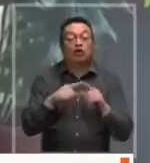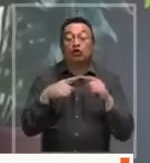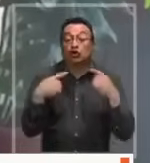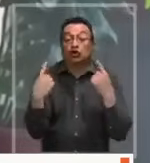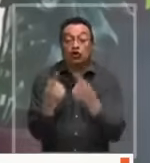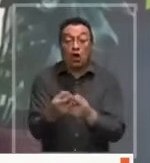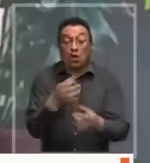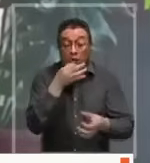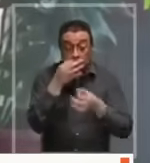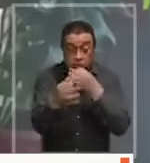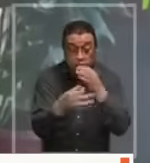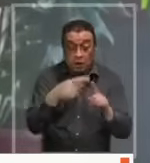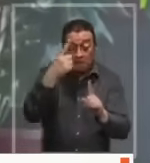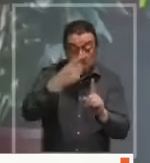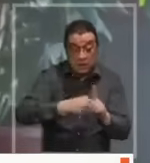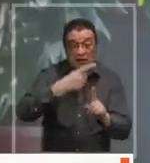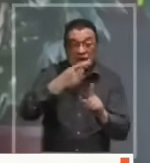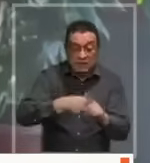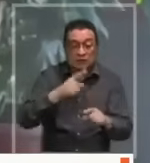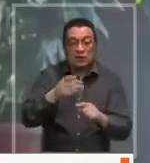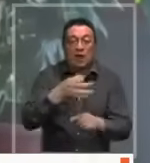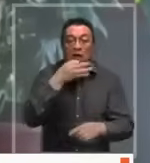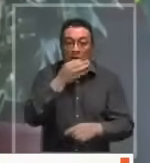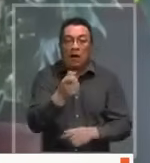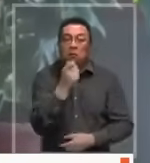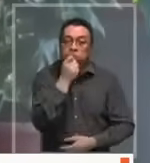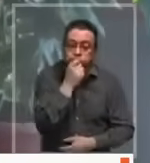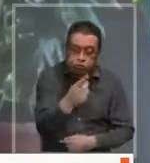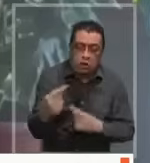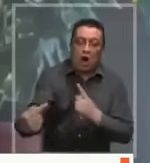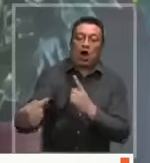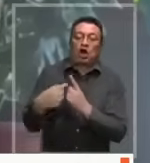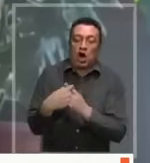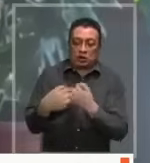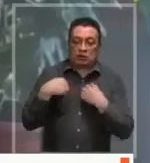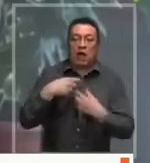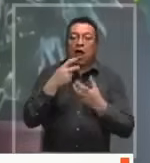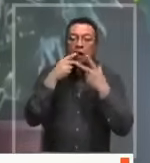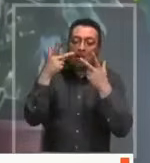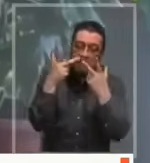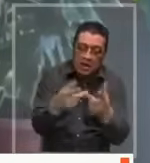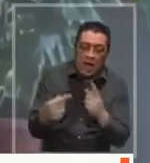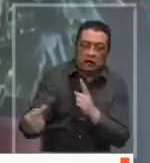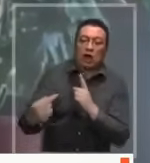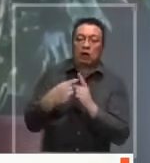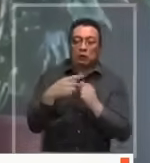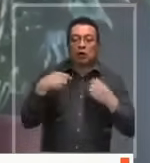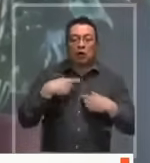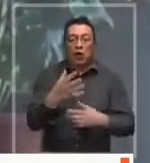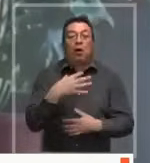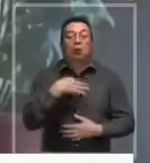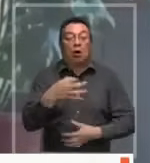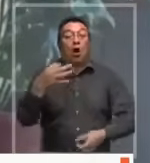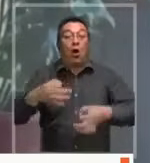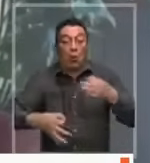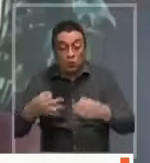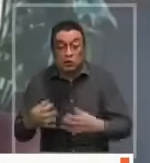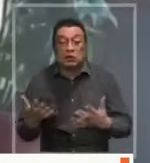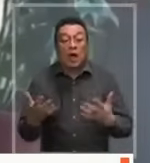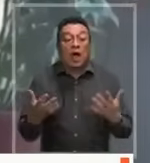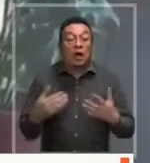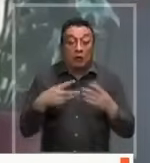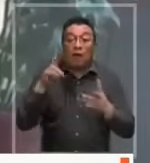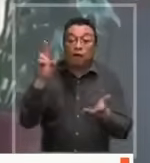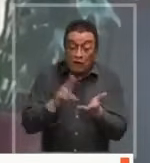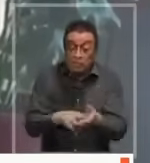hemos dicho estos meses, que no ha significado querella en nuestra contra, amenazas de ser requeridos por la justicia, eran una